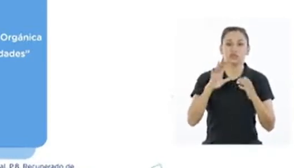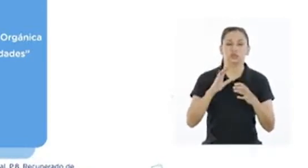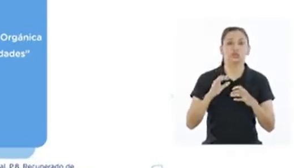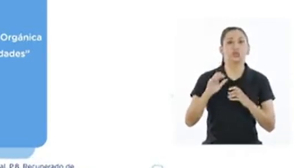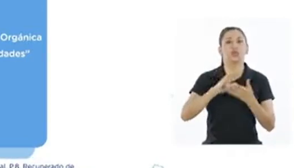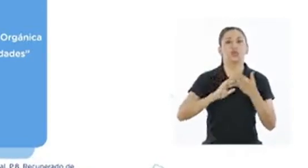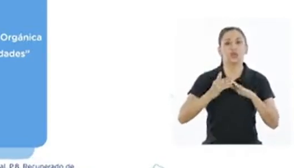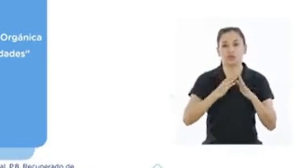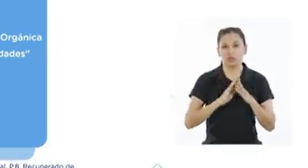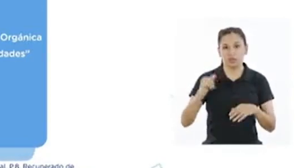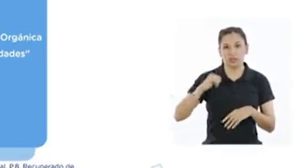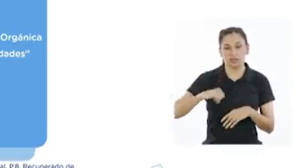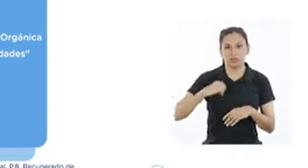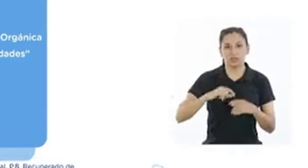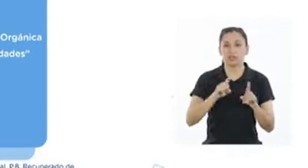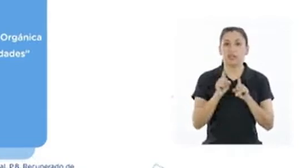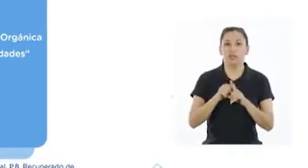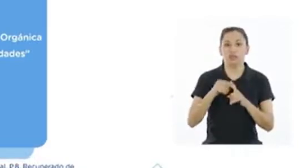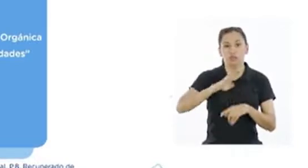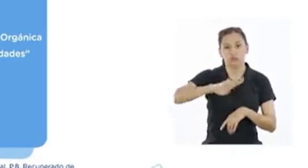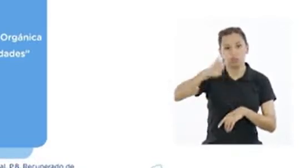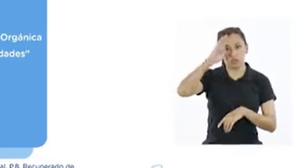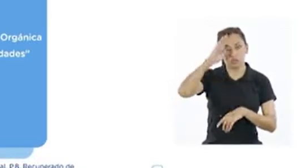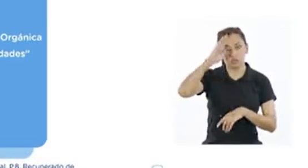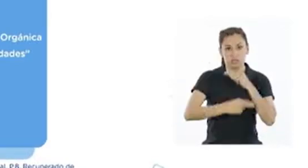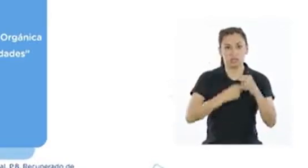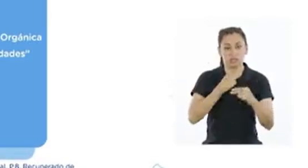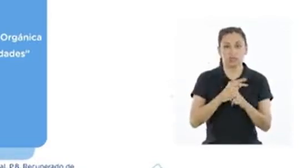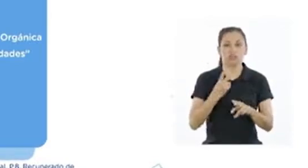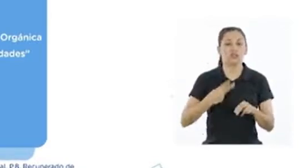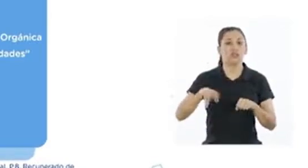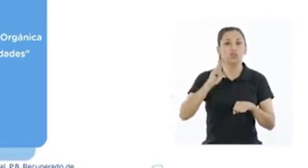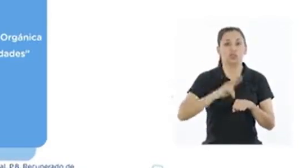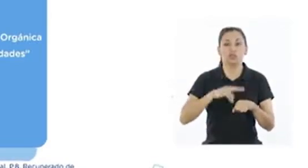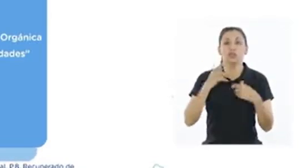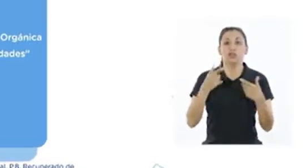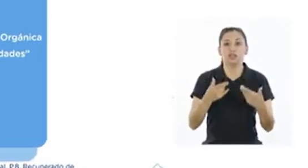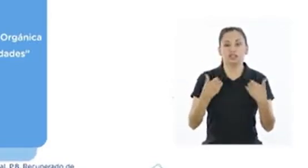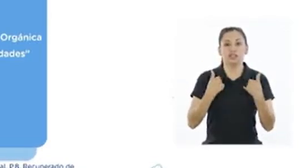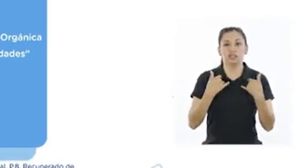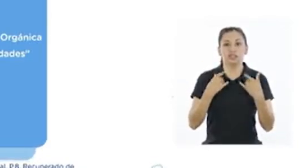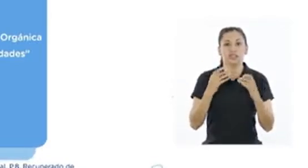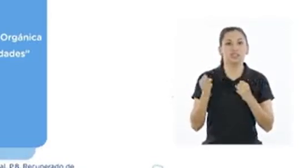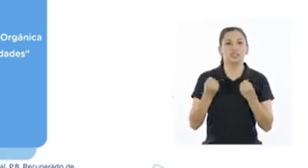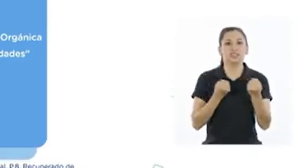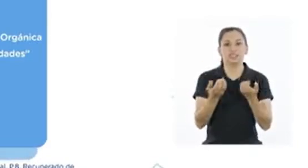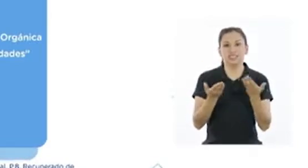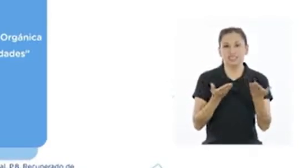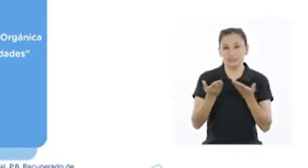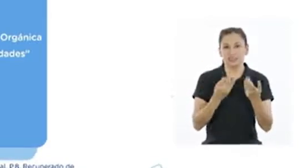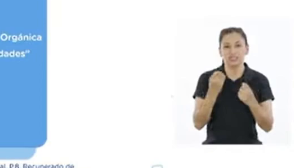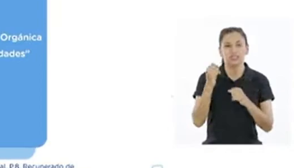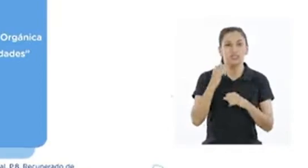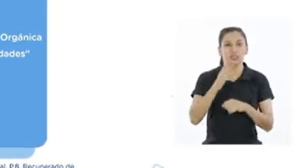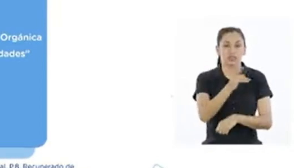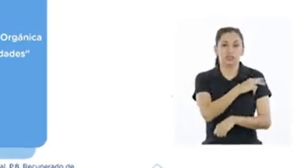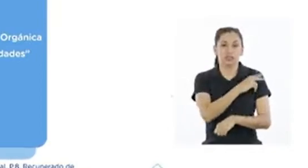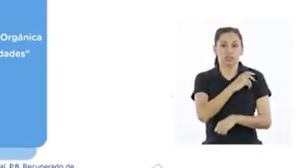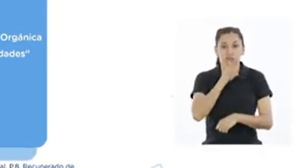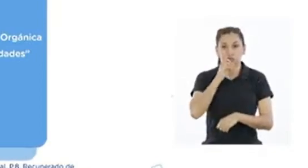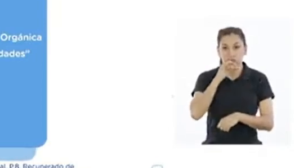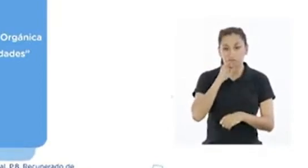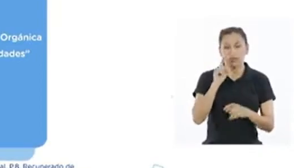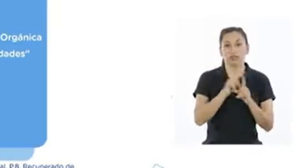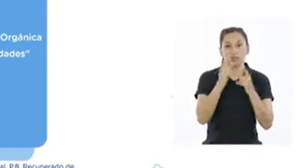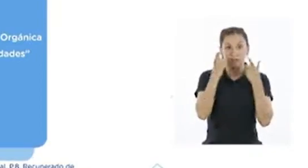de la sociedad civil y de la Policía Nacional, y normal el establecimiento de los servicios de serenazgo,